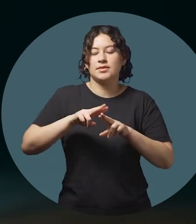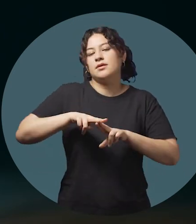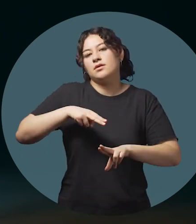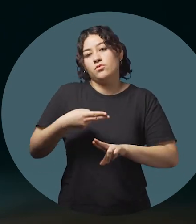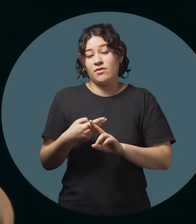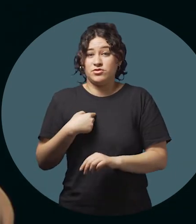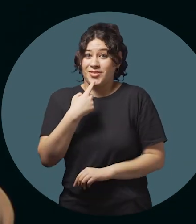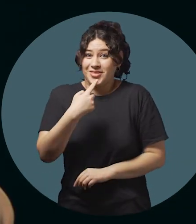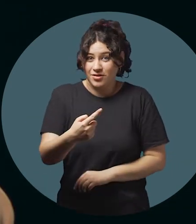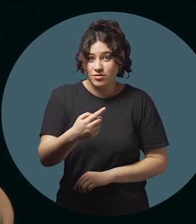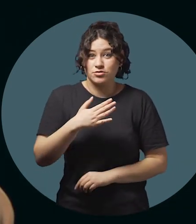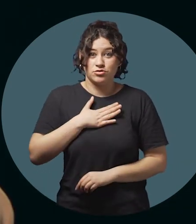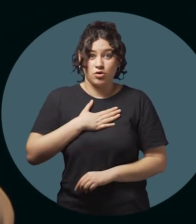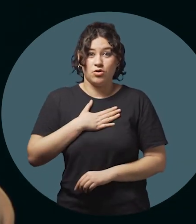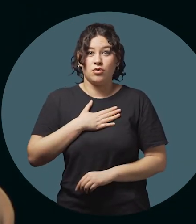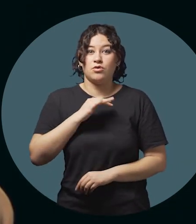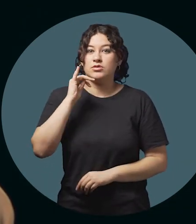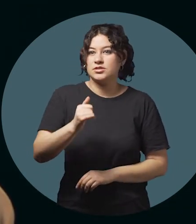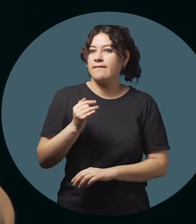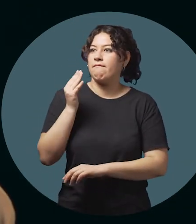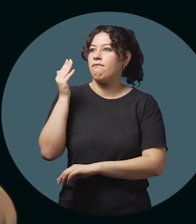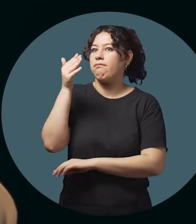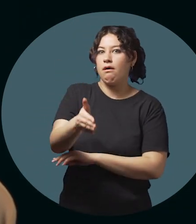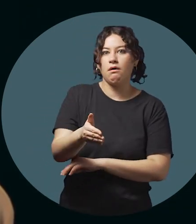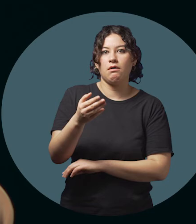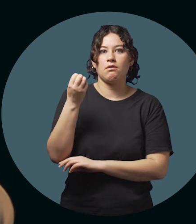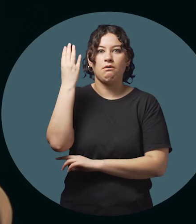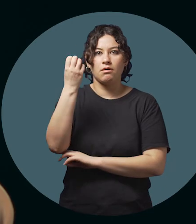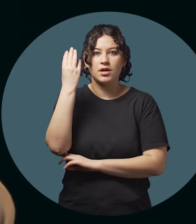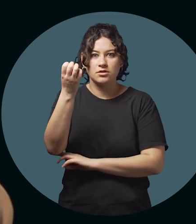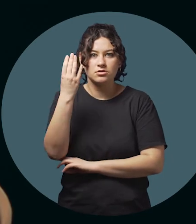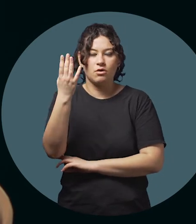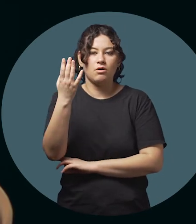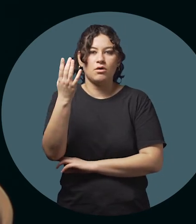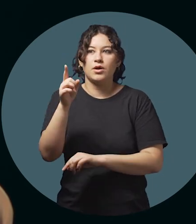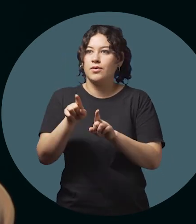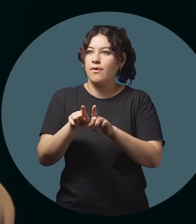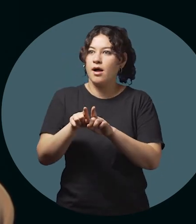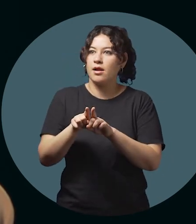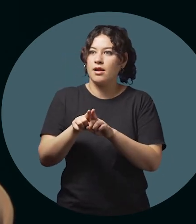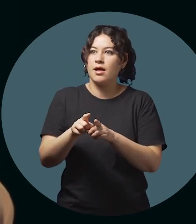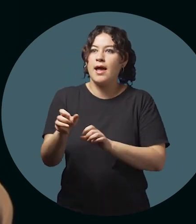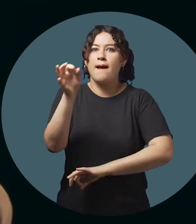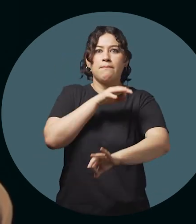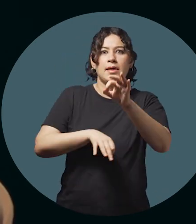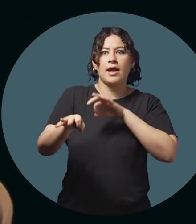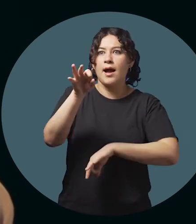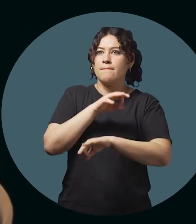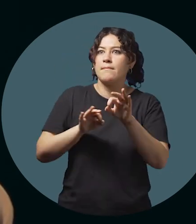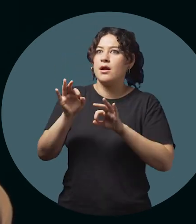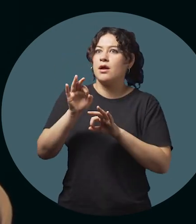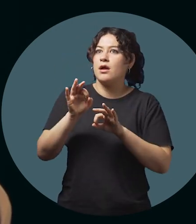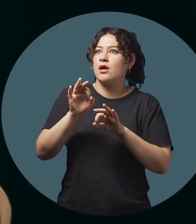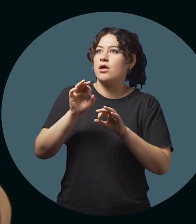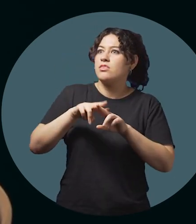decir, yo si voy a un congreso no necesariamente voy a que me expliquen algo